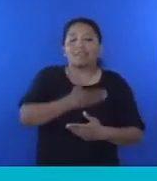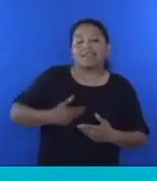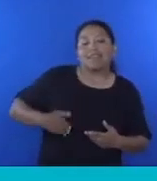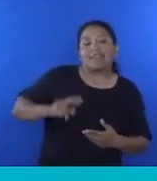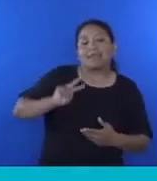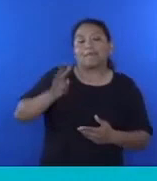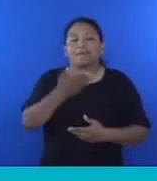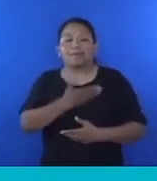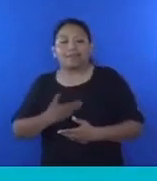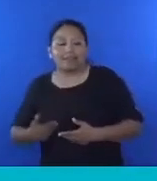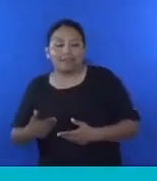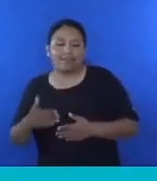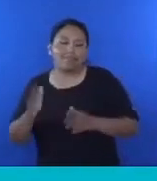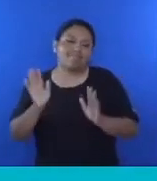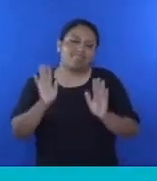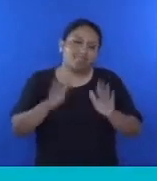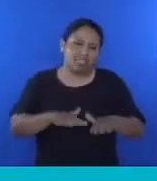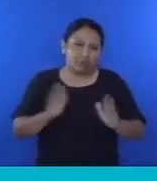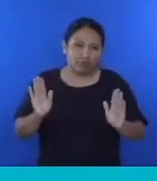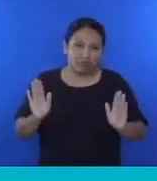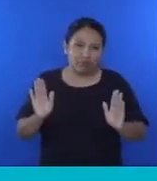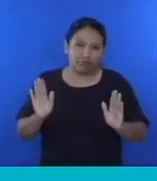vicepresidenta, menos